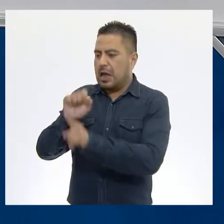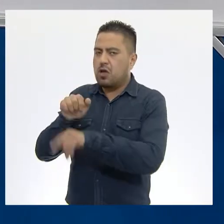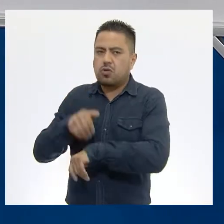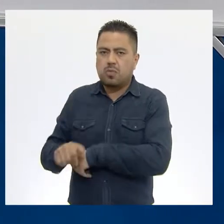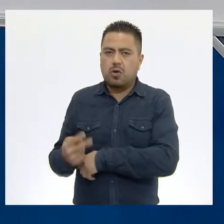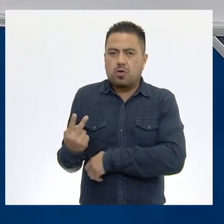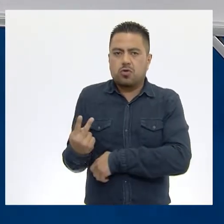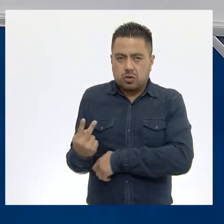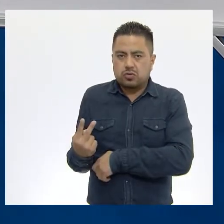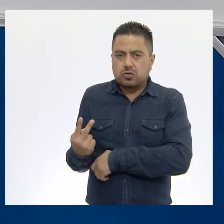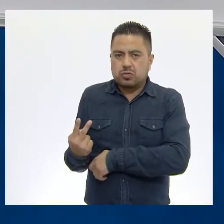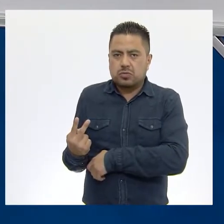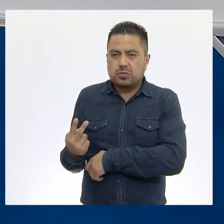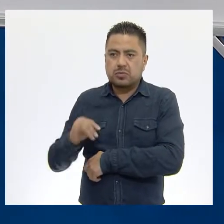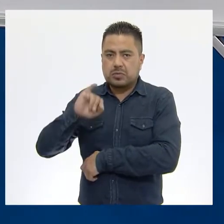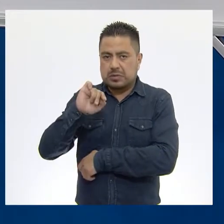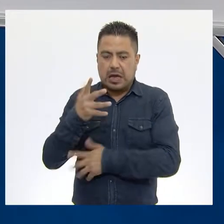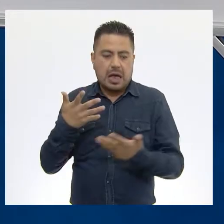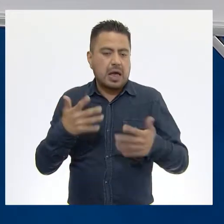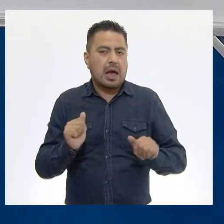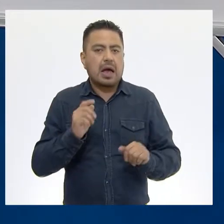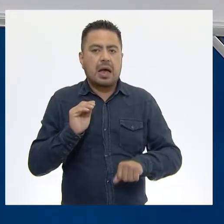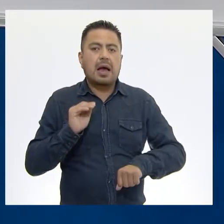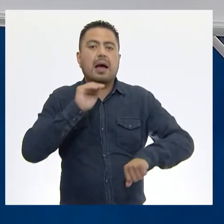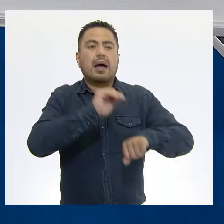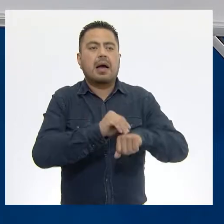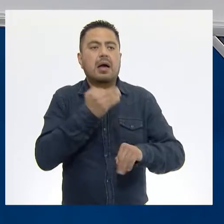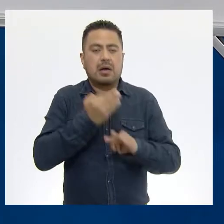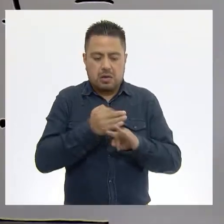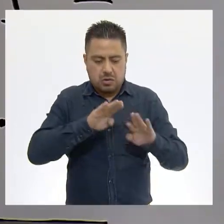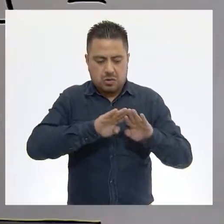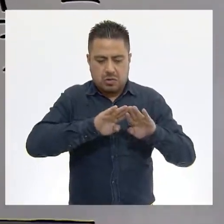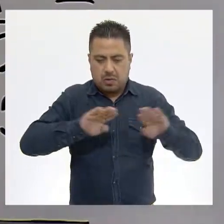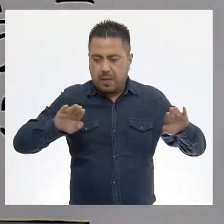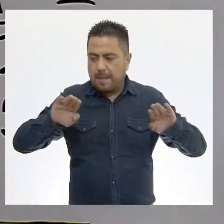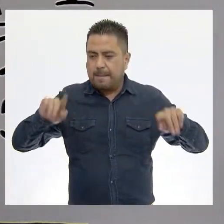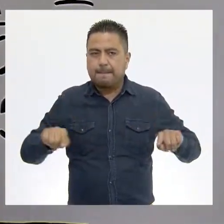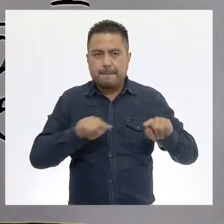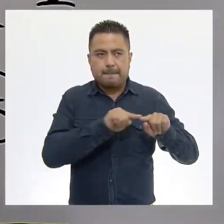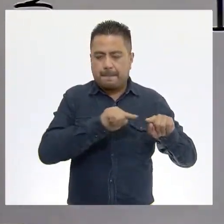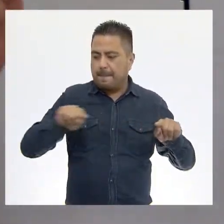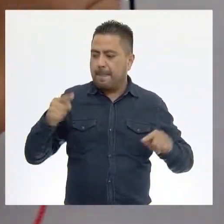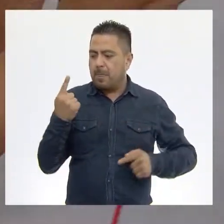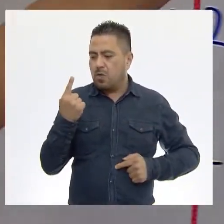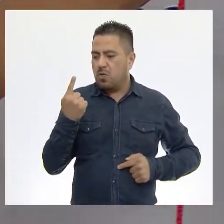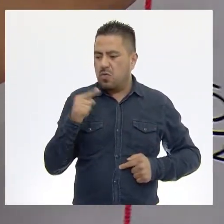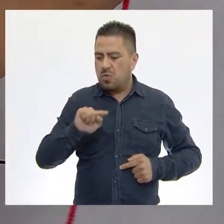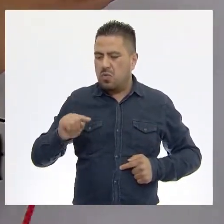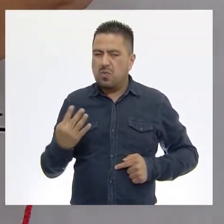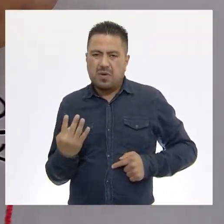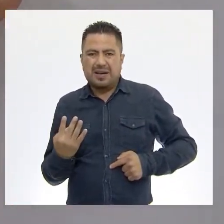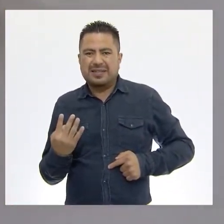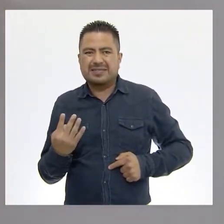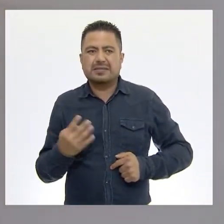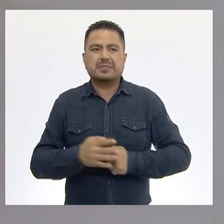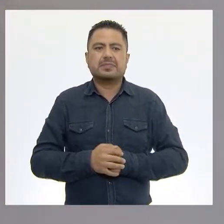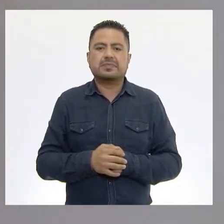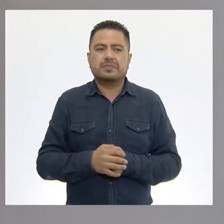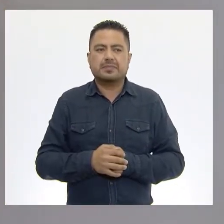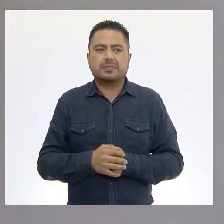2. Ajá. Entonces, si ya tengo la medida del un cuarto,